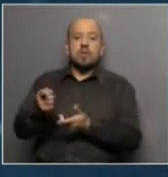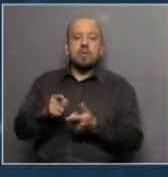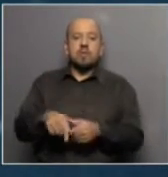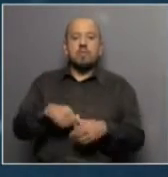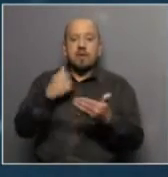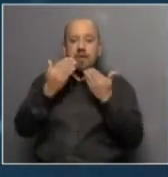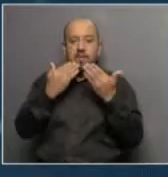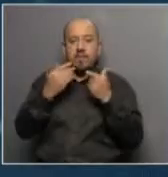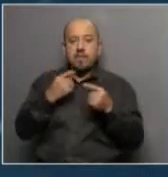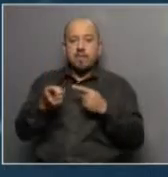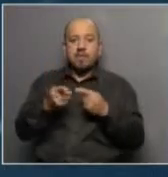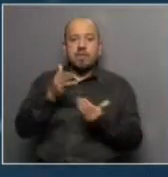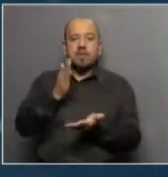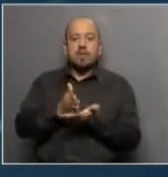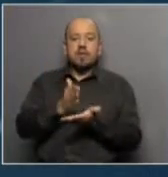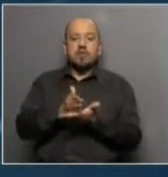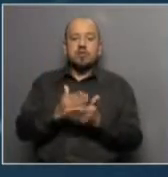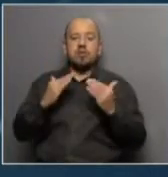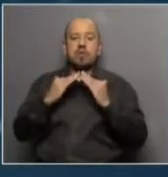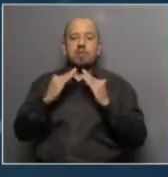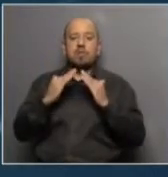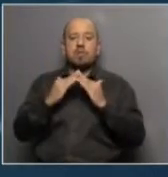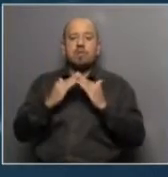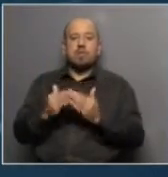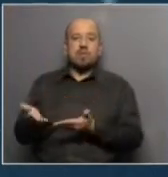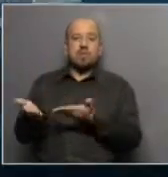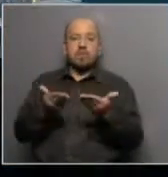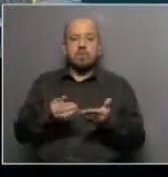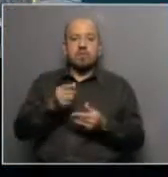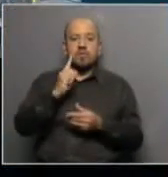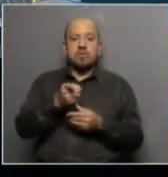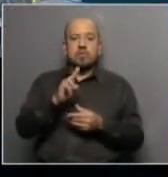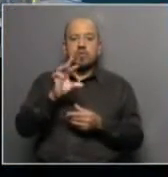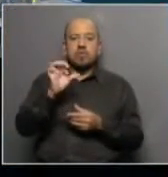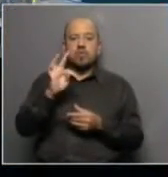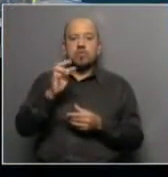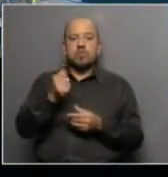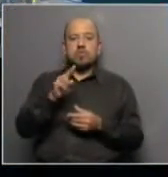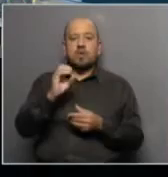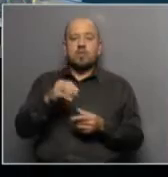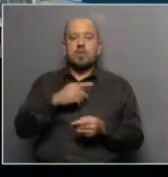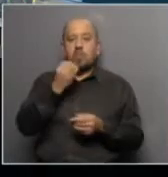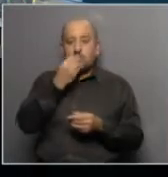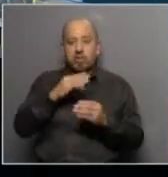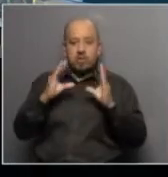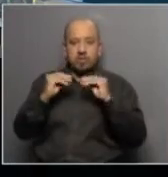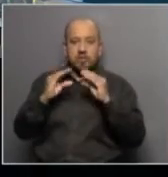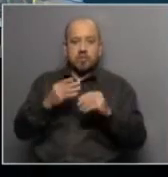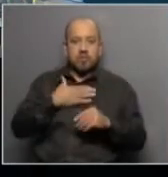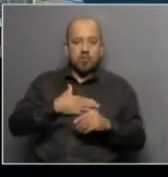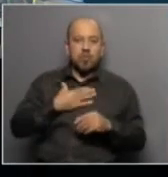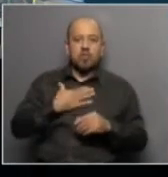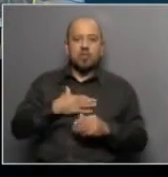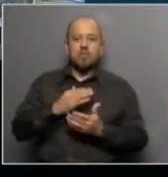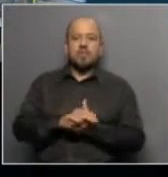hablar sobre eso y sobre el derecho a una vivienda digna, vamos a recibir a Gustavo González. ¿Qué tal, Gustavo? Buenas noches. Hola, un gusto